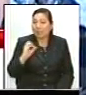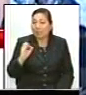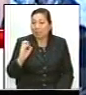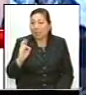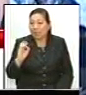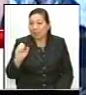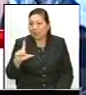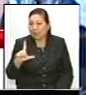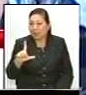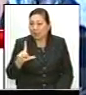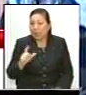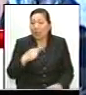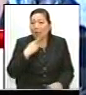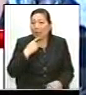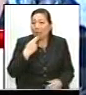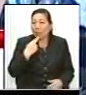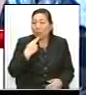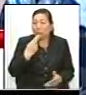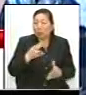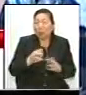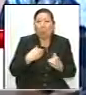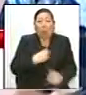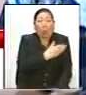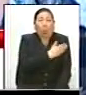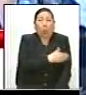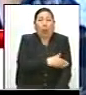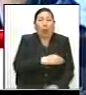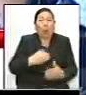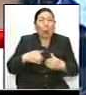intereses en las azucareras en Chiclayo. Y